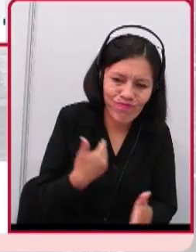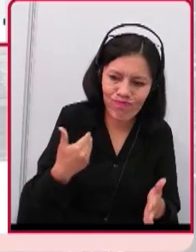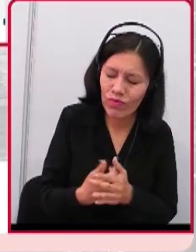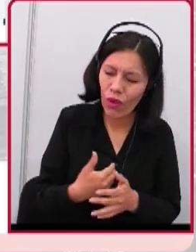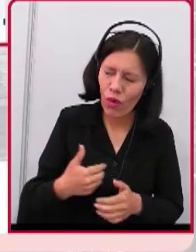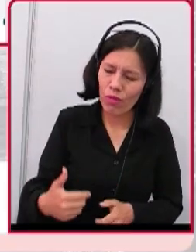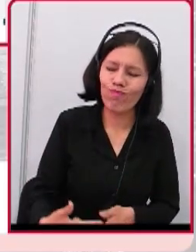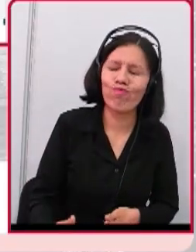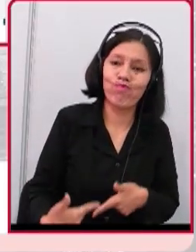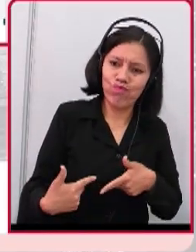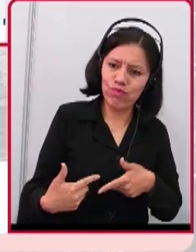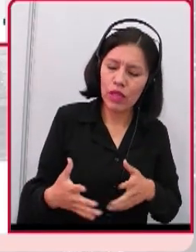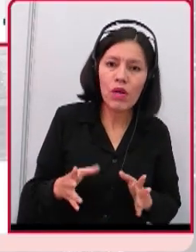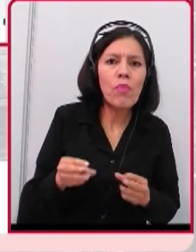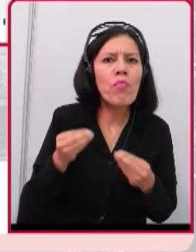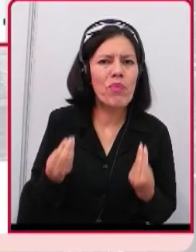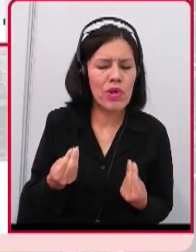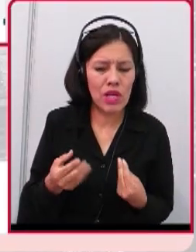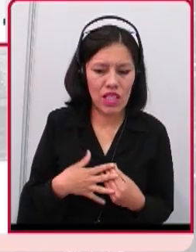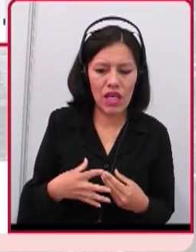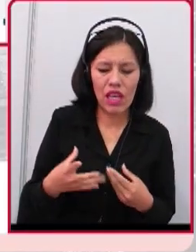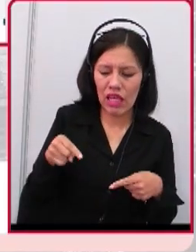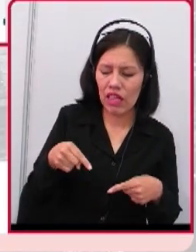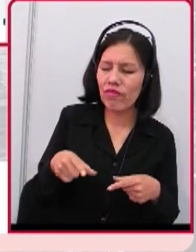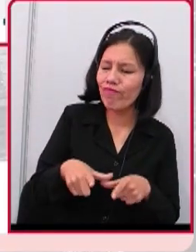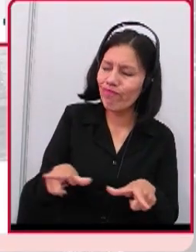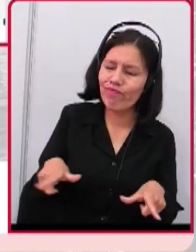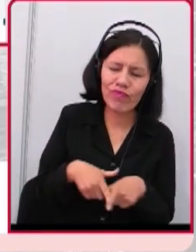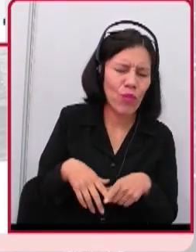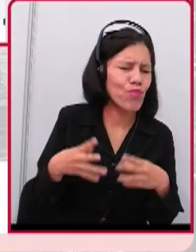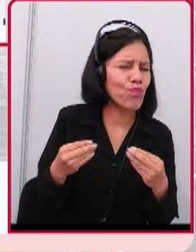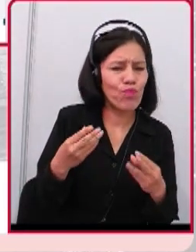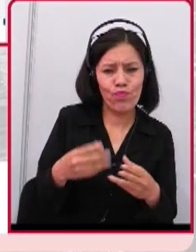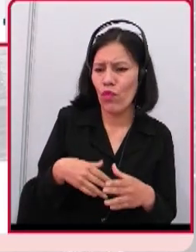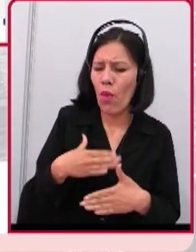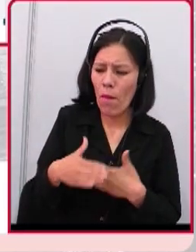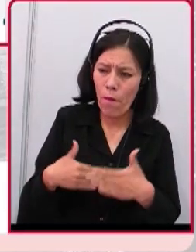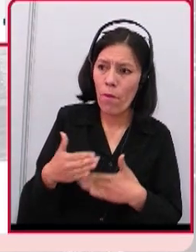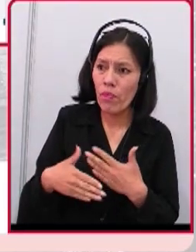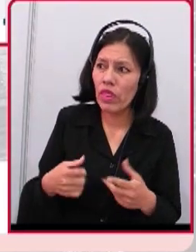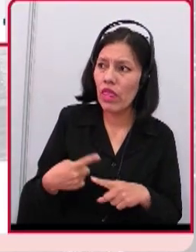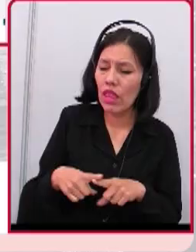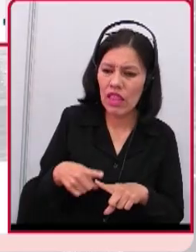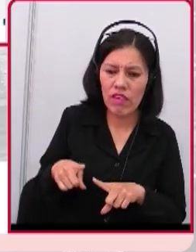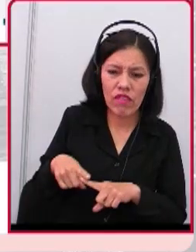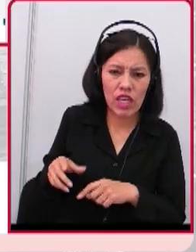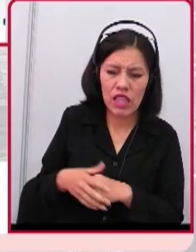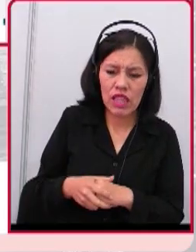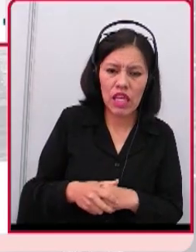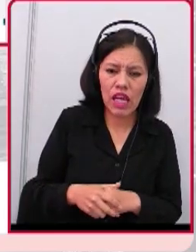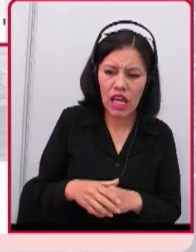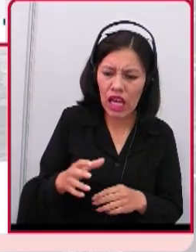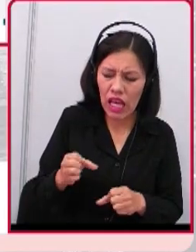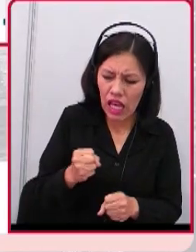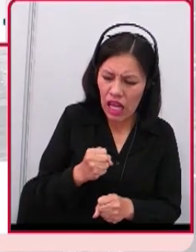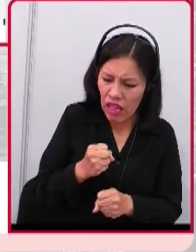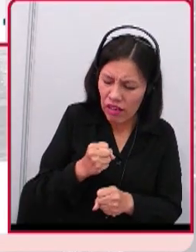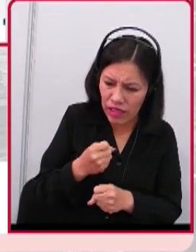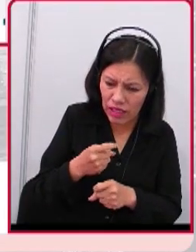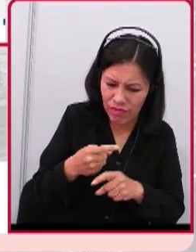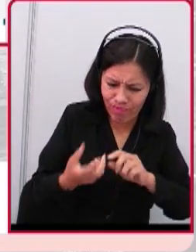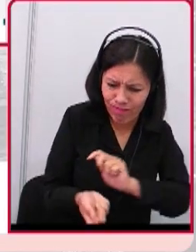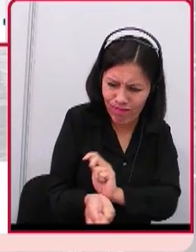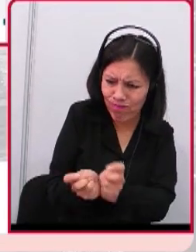Ha atravesado por muchos procesos de deformidad durante el Jurásico, el Cretácico y parte